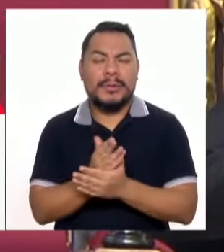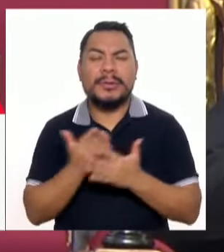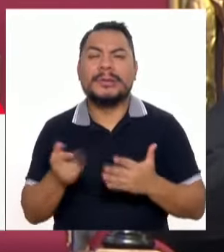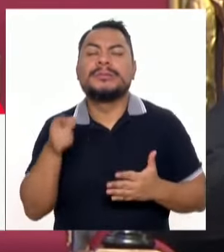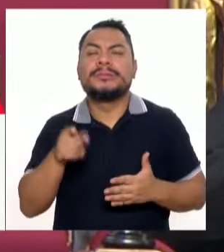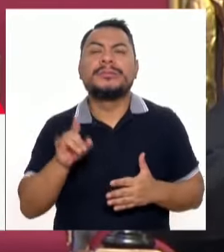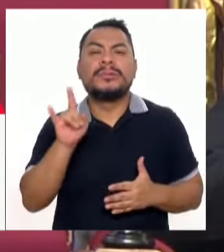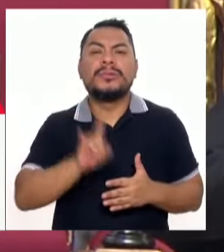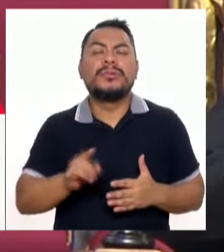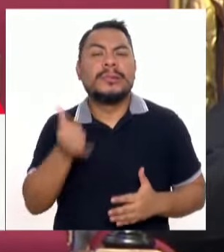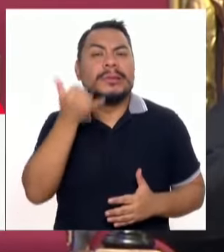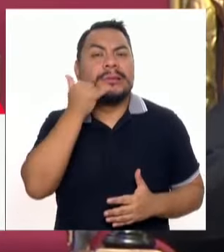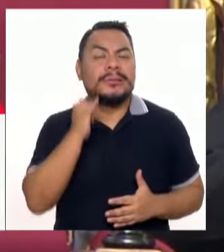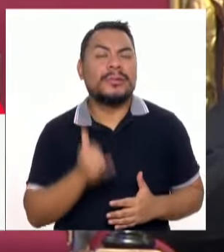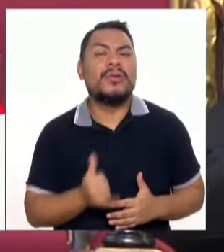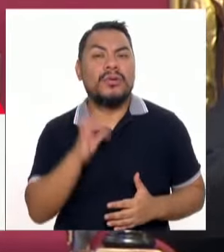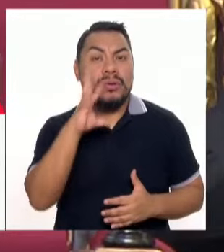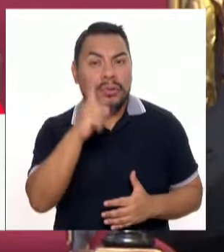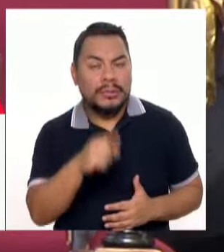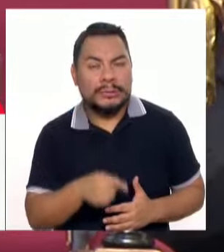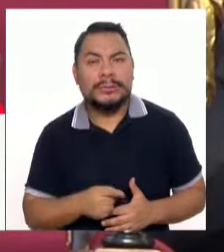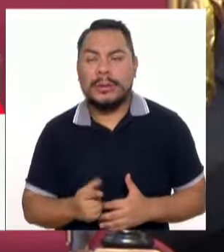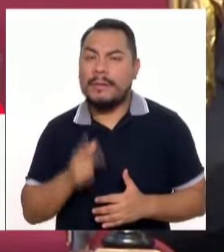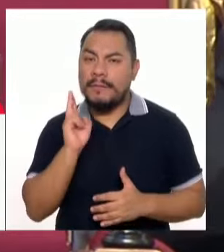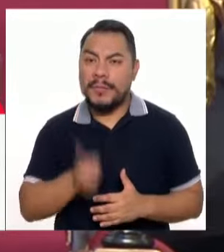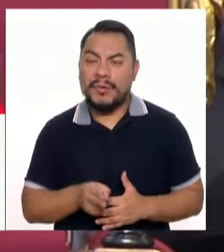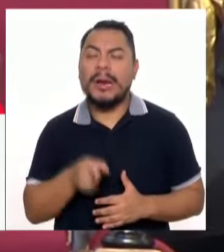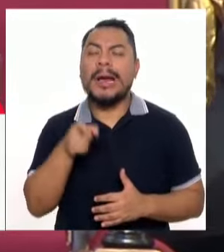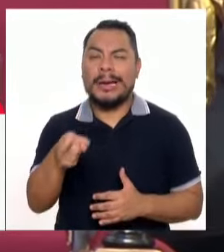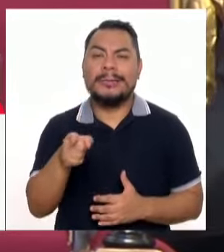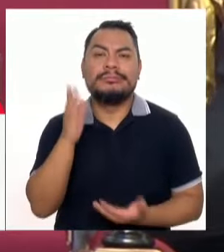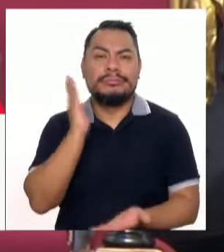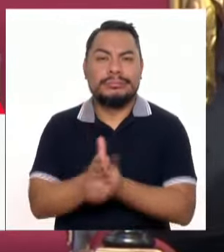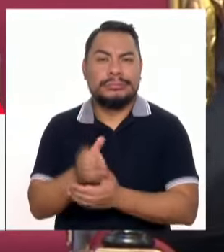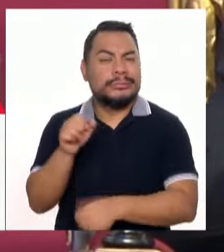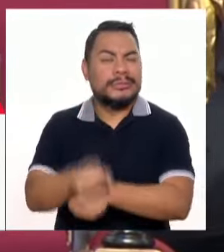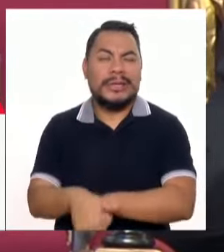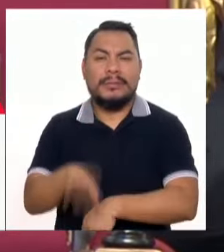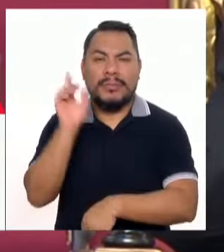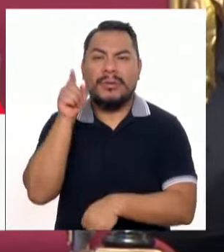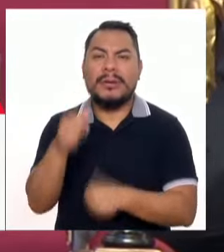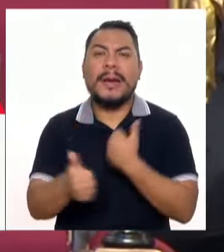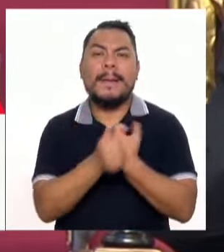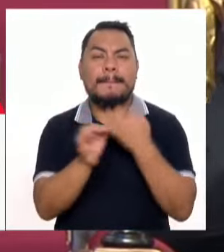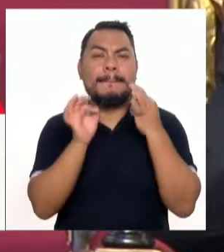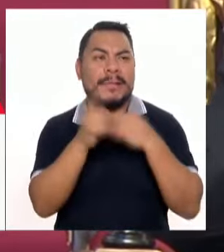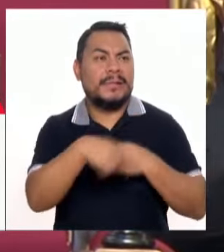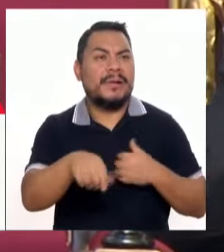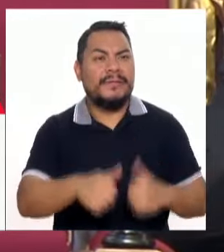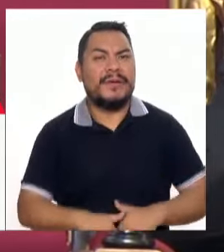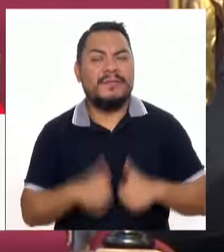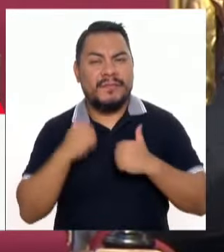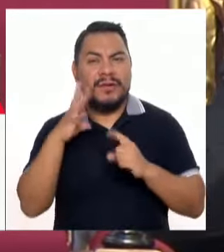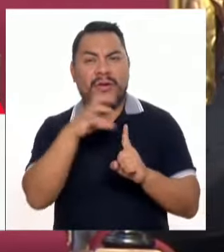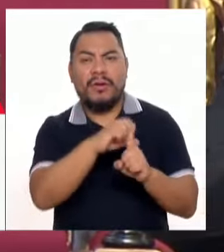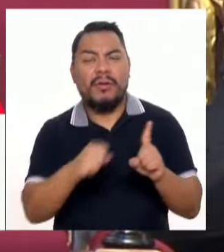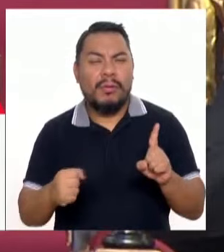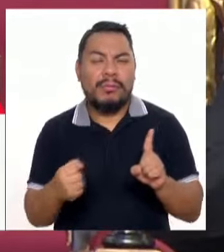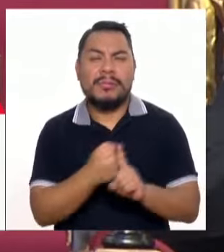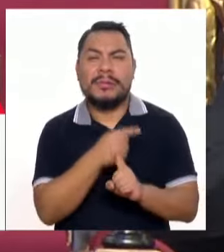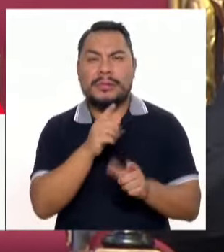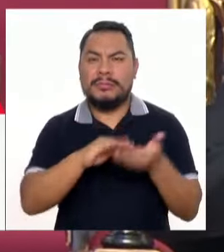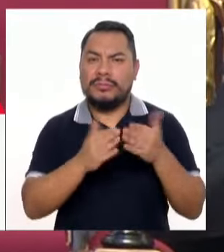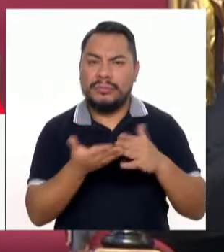del uso de celulares robados o ilegales que generan un alto riesgo para la vida y la integridad de